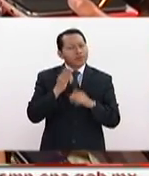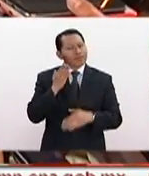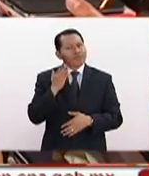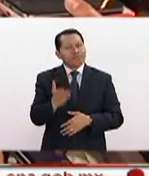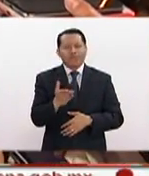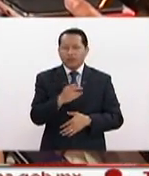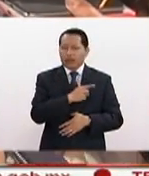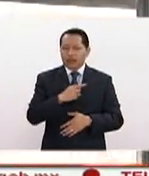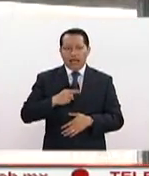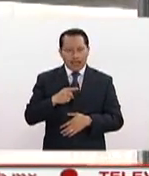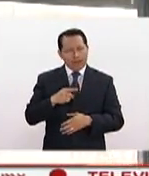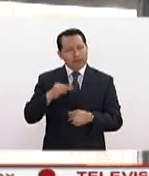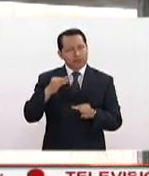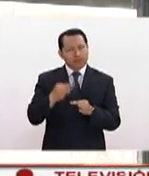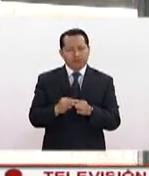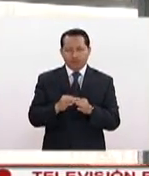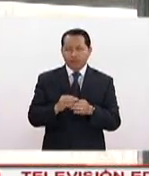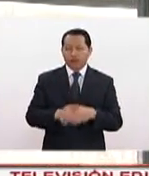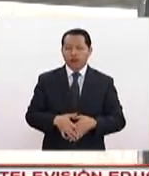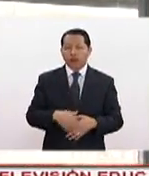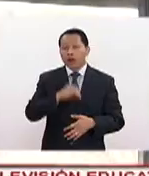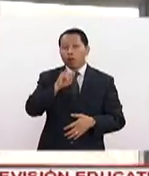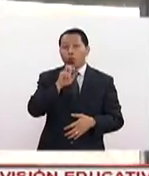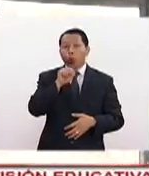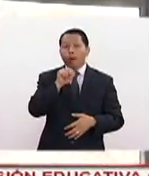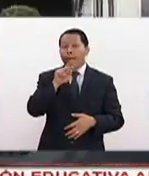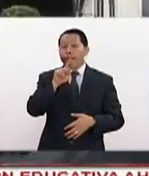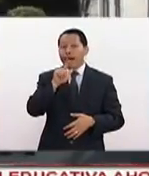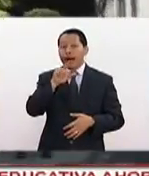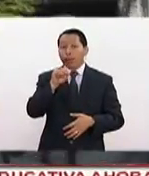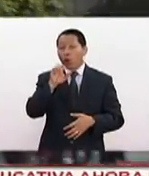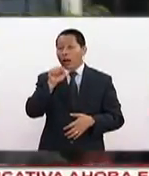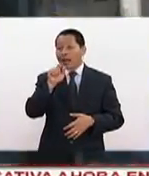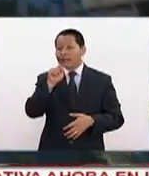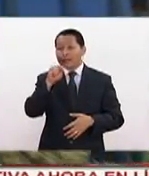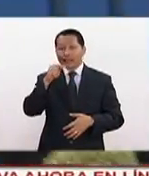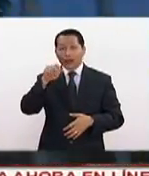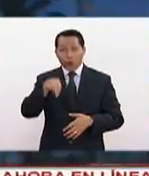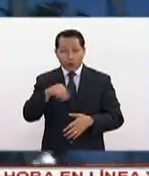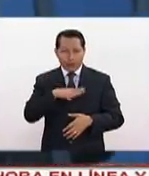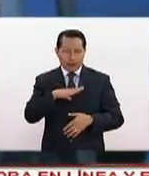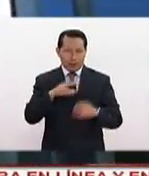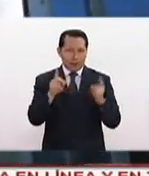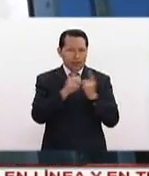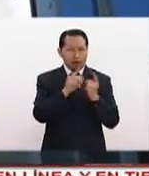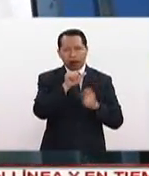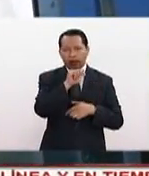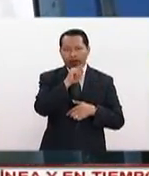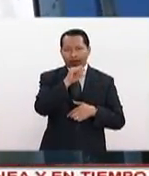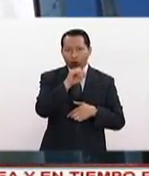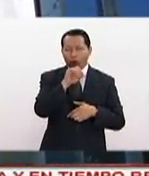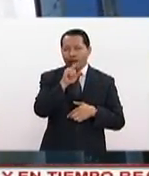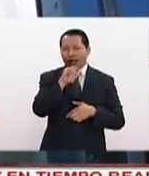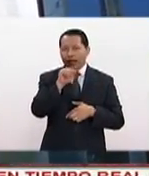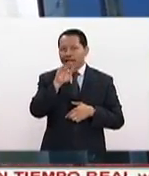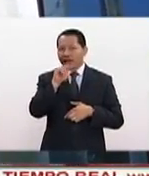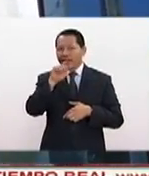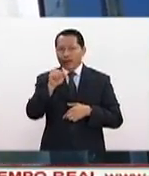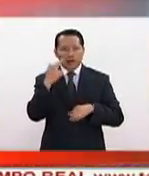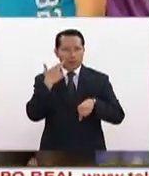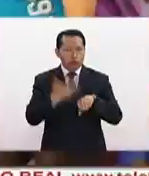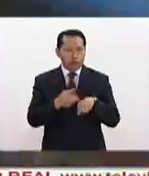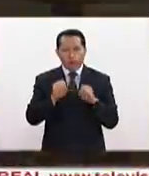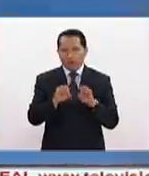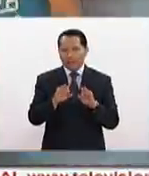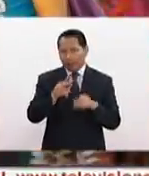demandando resultados. Juan Pablo Castañón explicó que durante el encuentro con Alberto Elías Beltrán, encargado del despacho de la PGR, se acordó